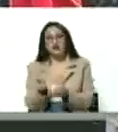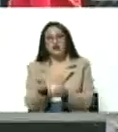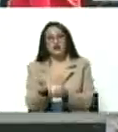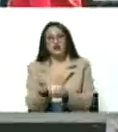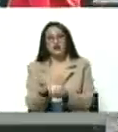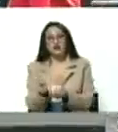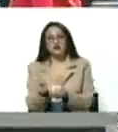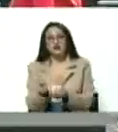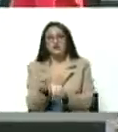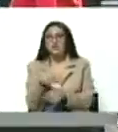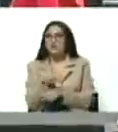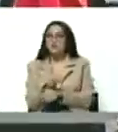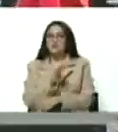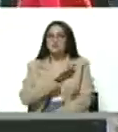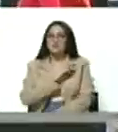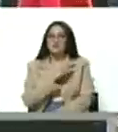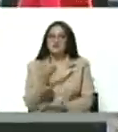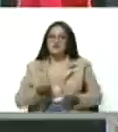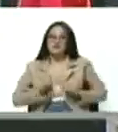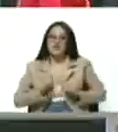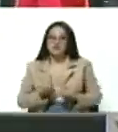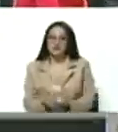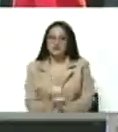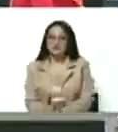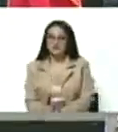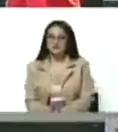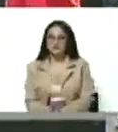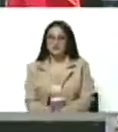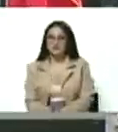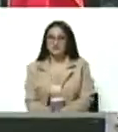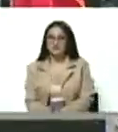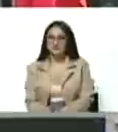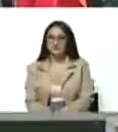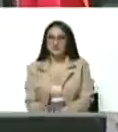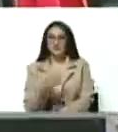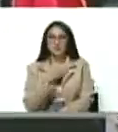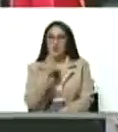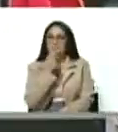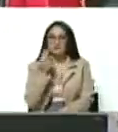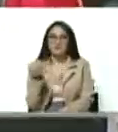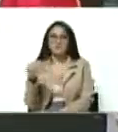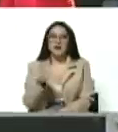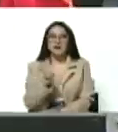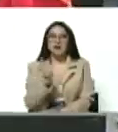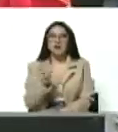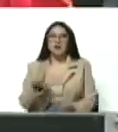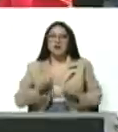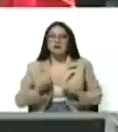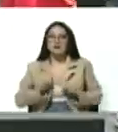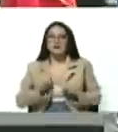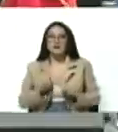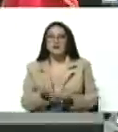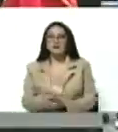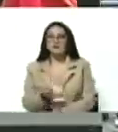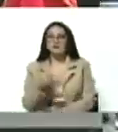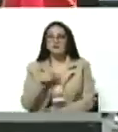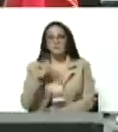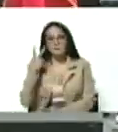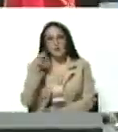ofrecer lo único que le pertenece, que es la vida. No puede comprometerse en más nada sino con la vida. Por eso les hablo